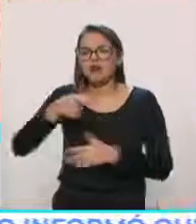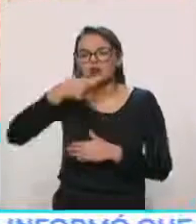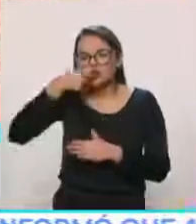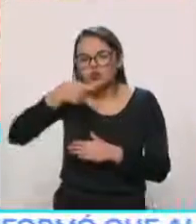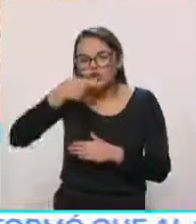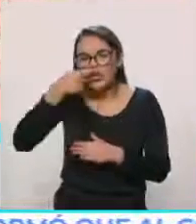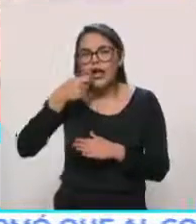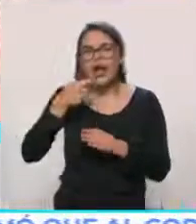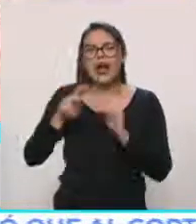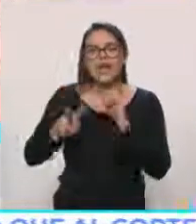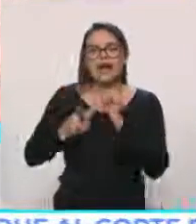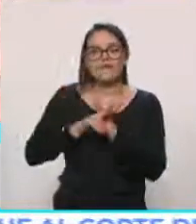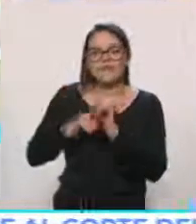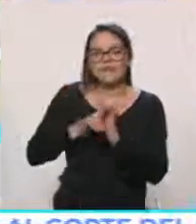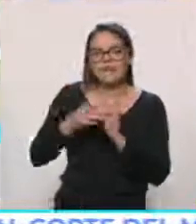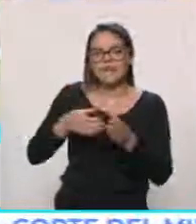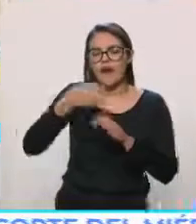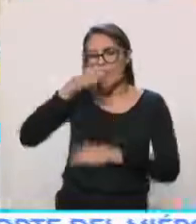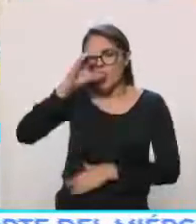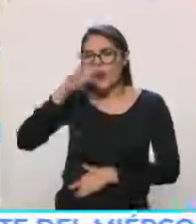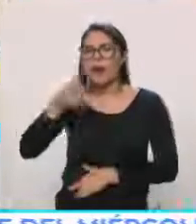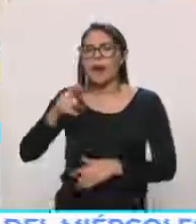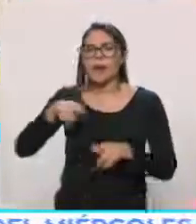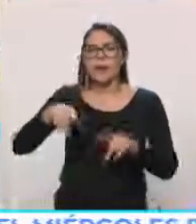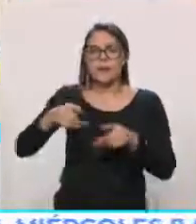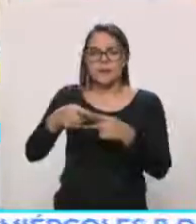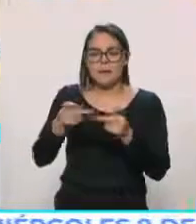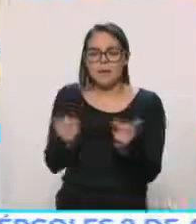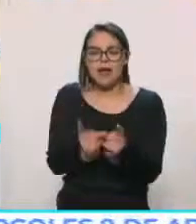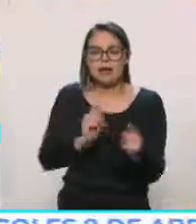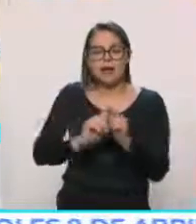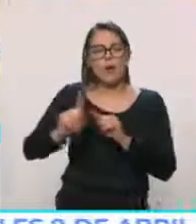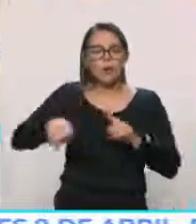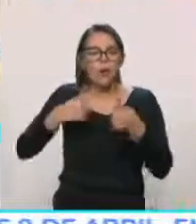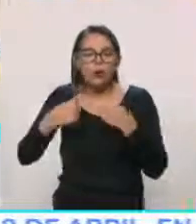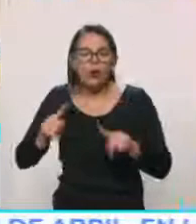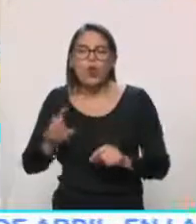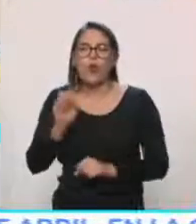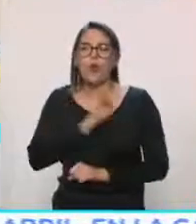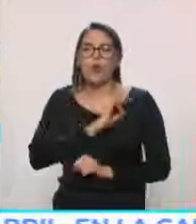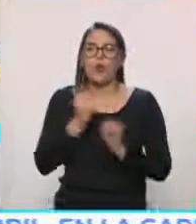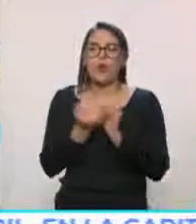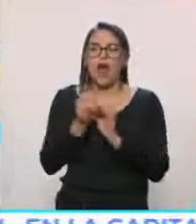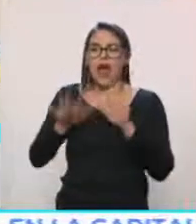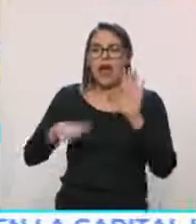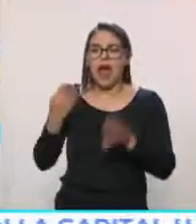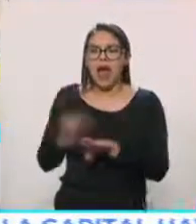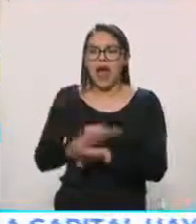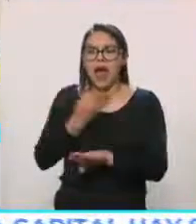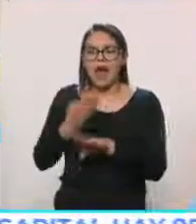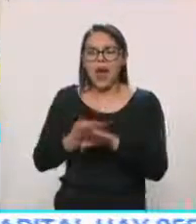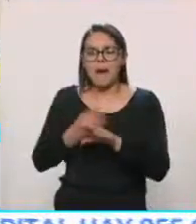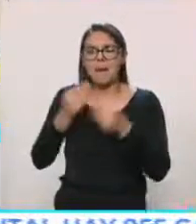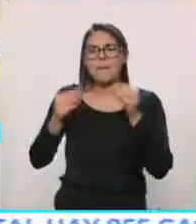vasos, con platos, podemos hacer ejercicios corporales, podemos hacer títeres con calcetines,